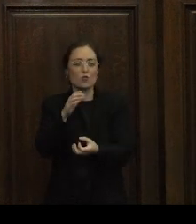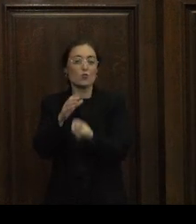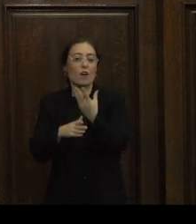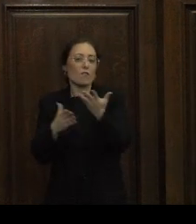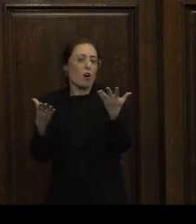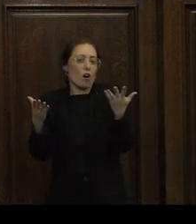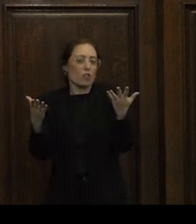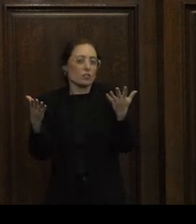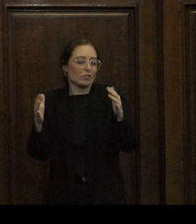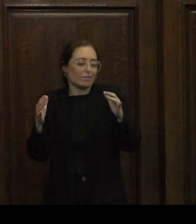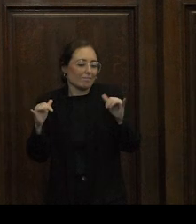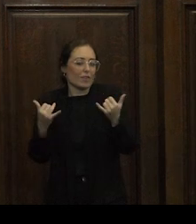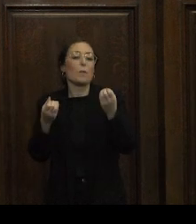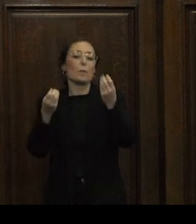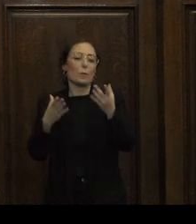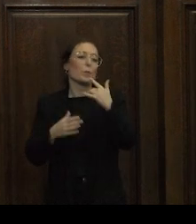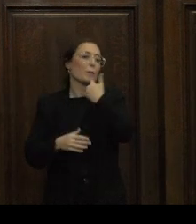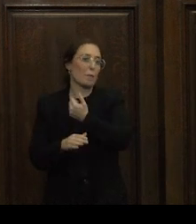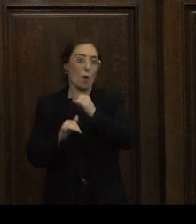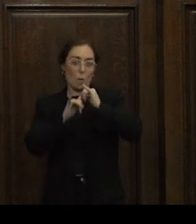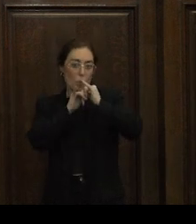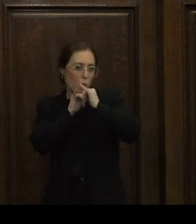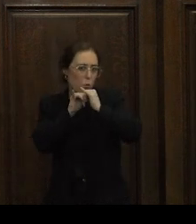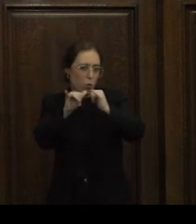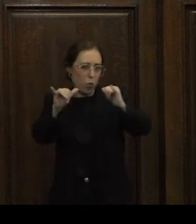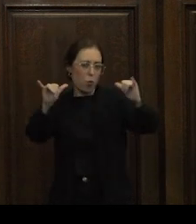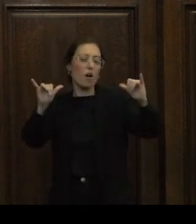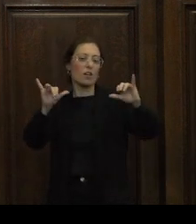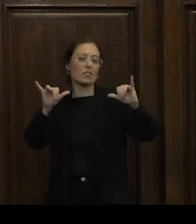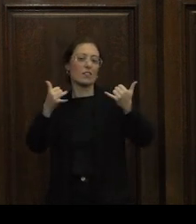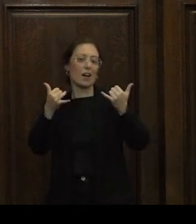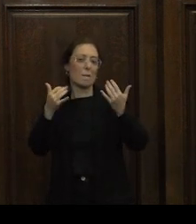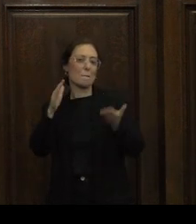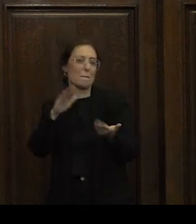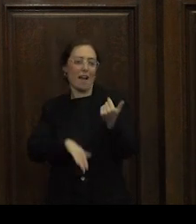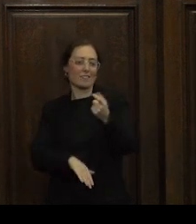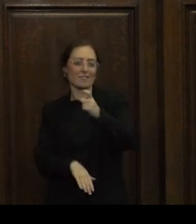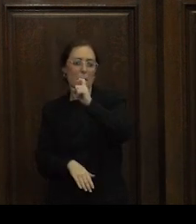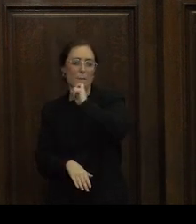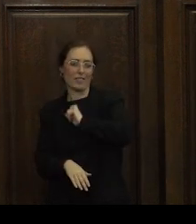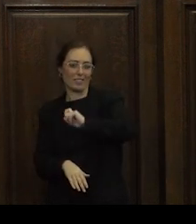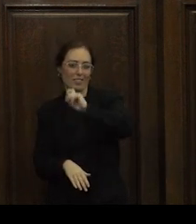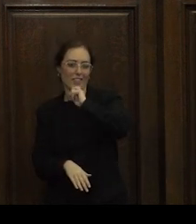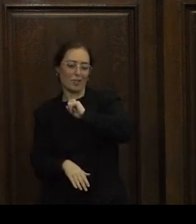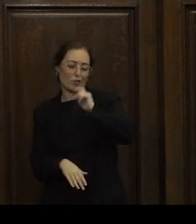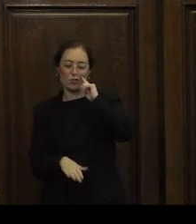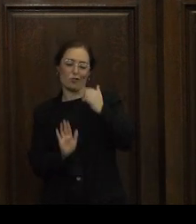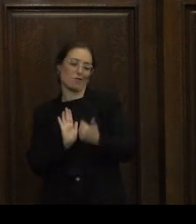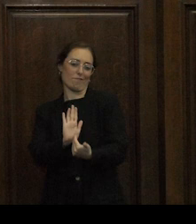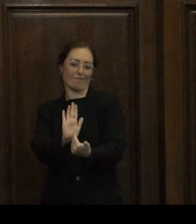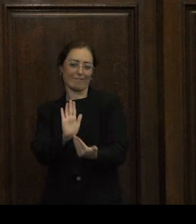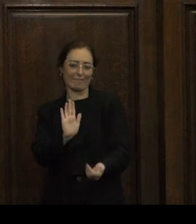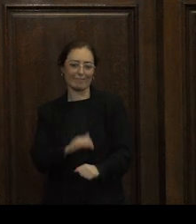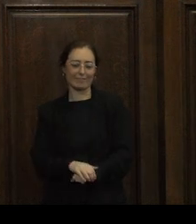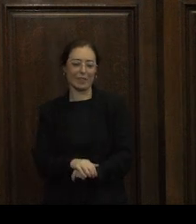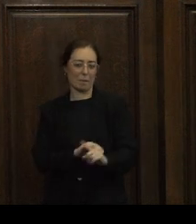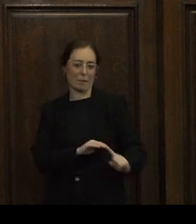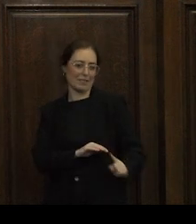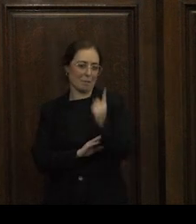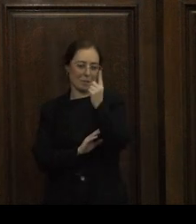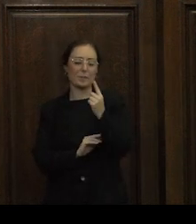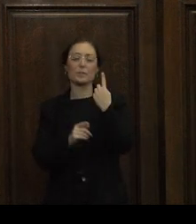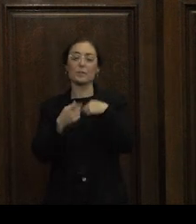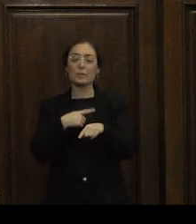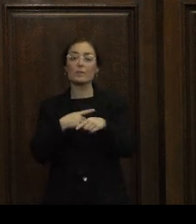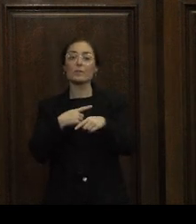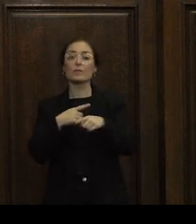nuevo, el cinismo, ¿no? Porque creo que la publicidad es uno de los géneros más cínicos, ¿no? Un género cínico por excelencia. Y esta